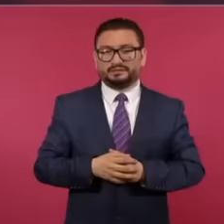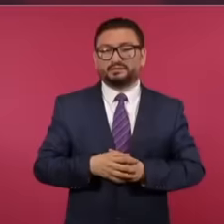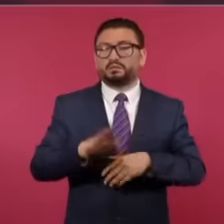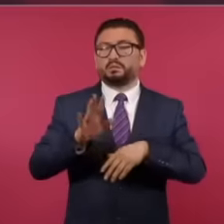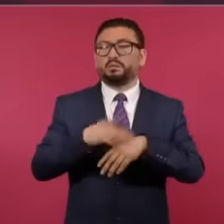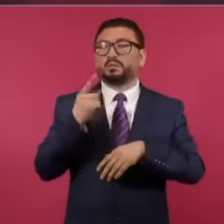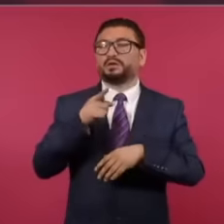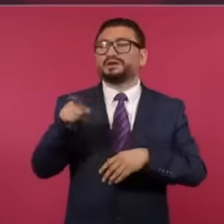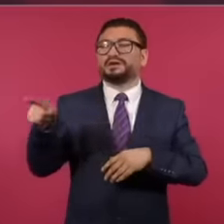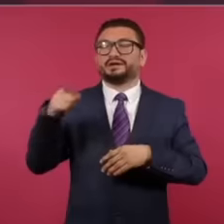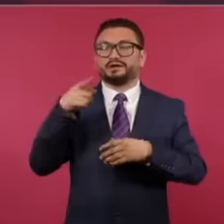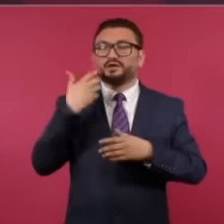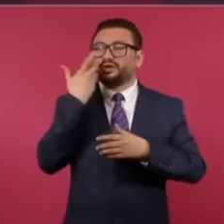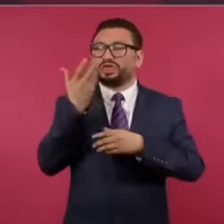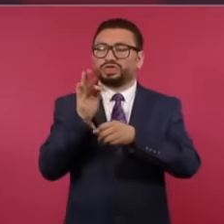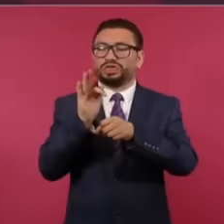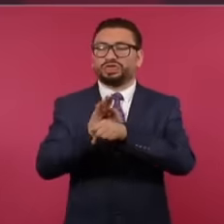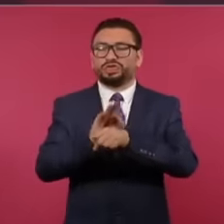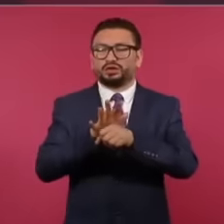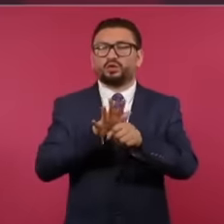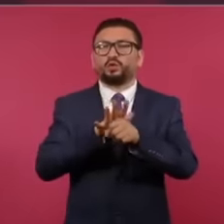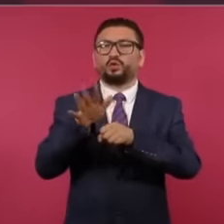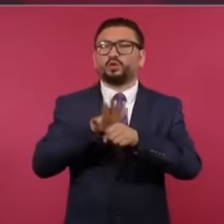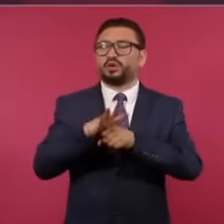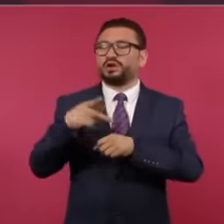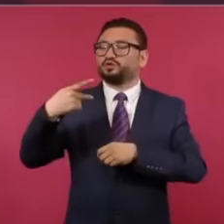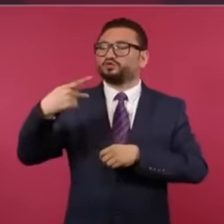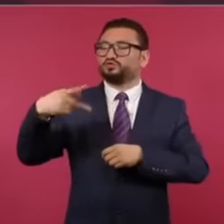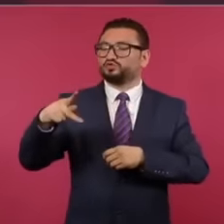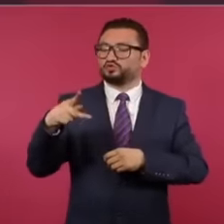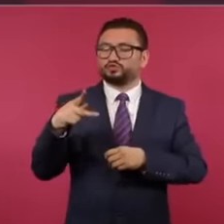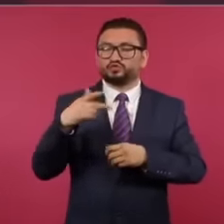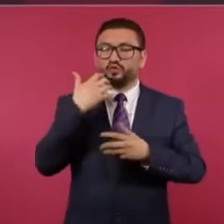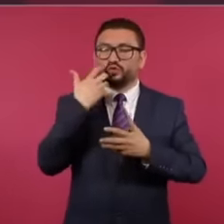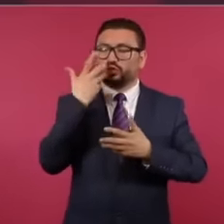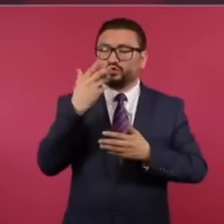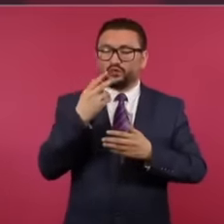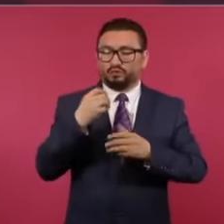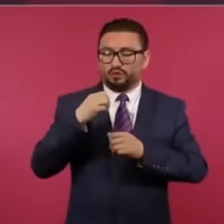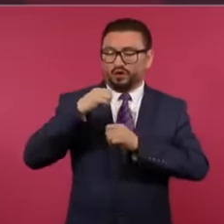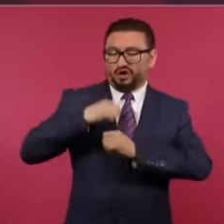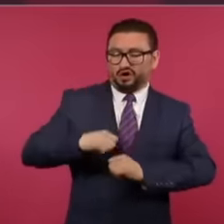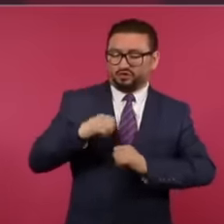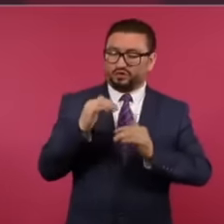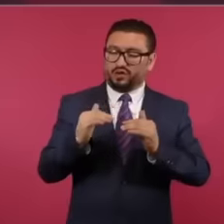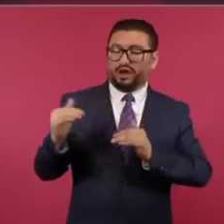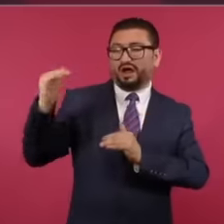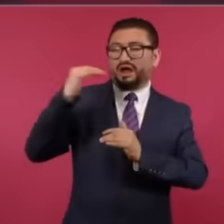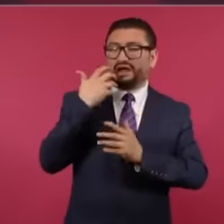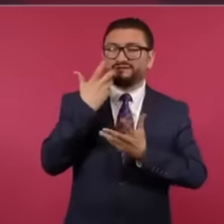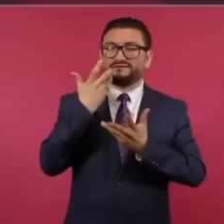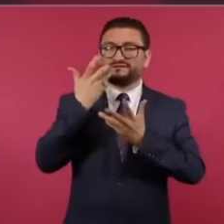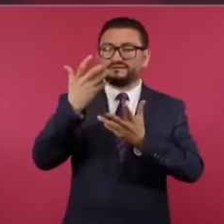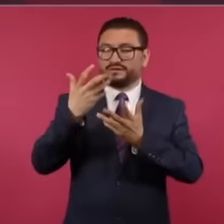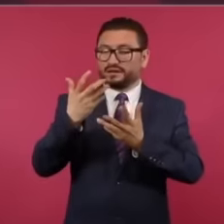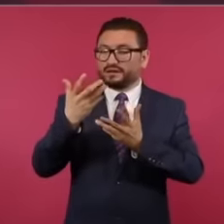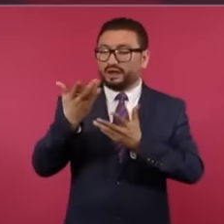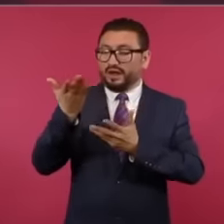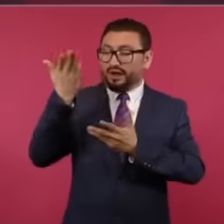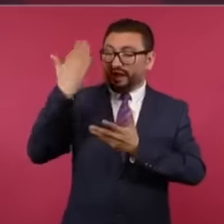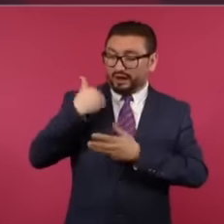porque lo que están defendiendo son privilegios que tenían y que perdieron.